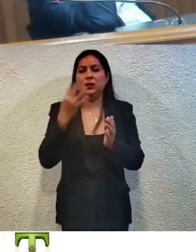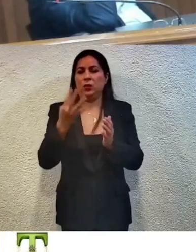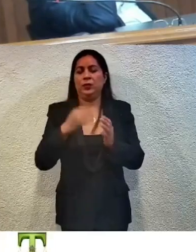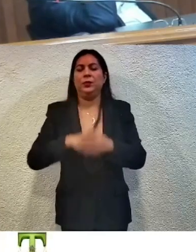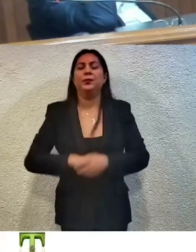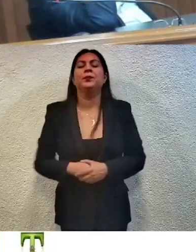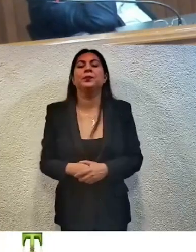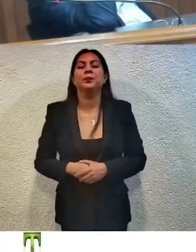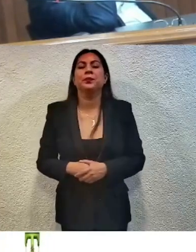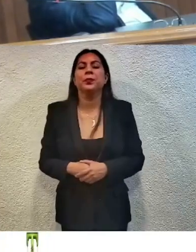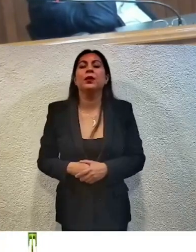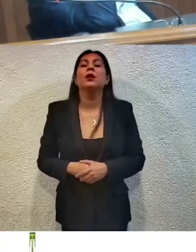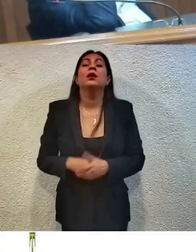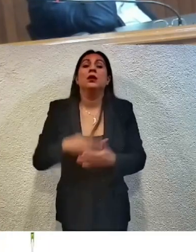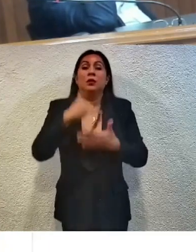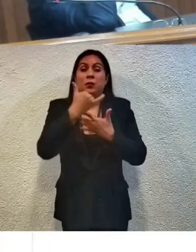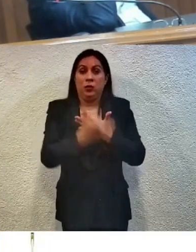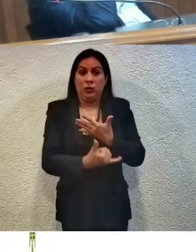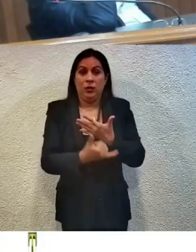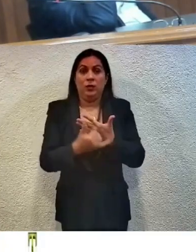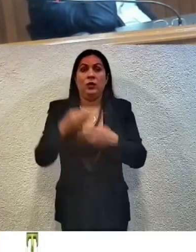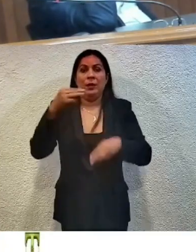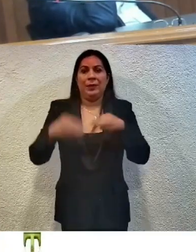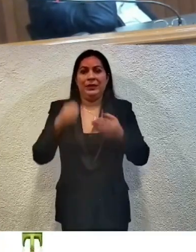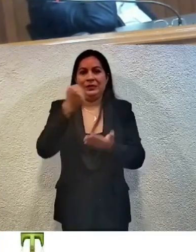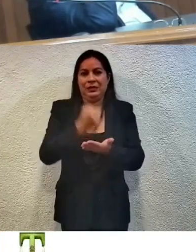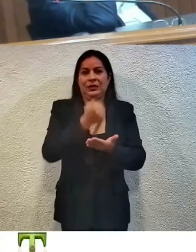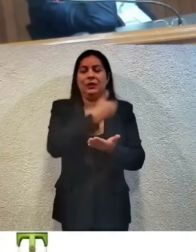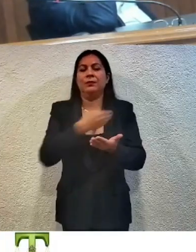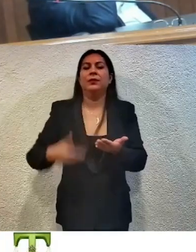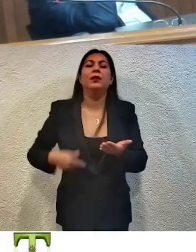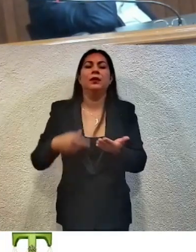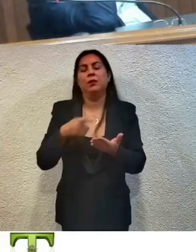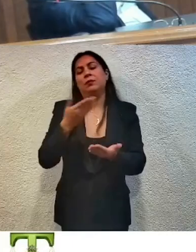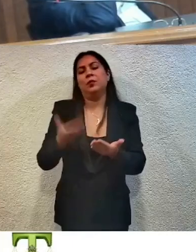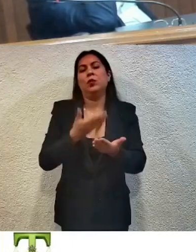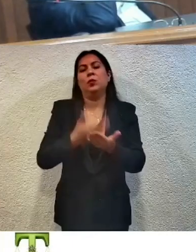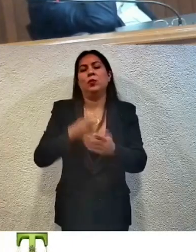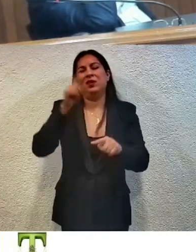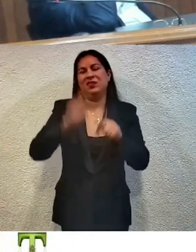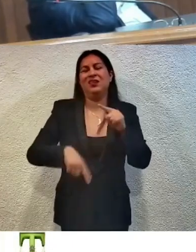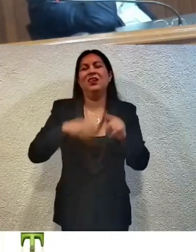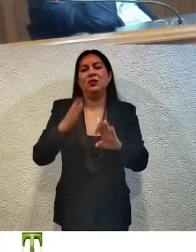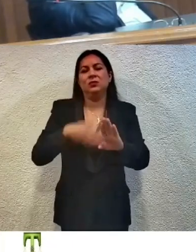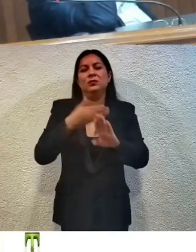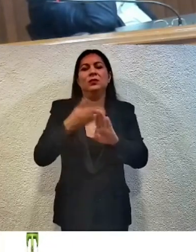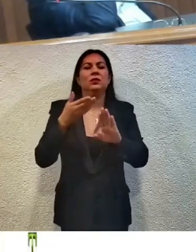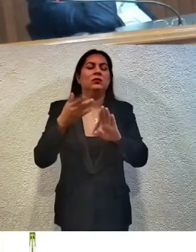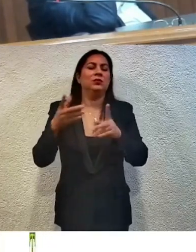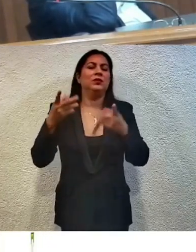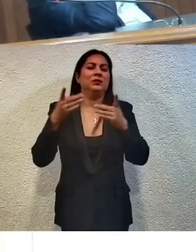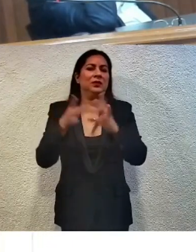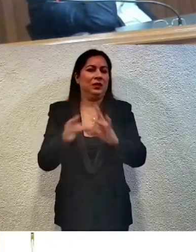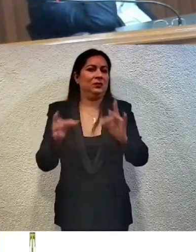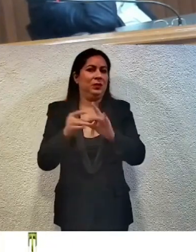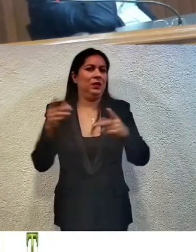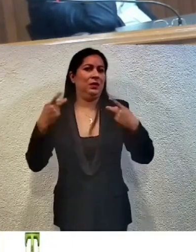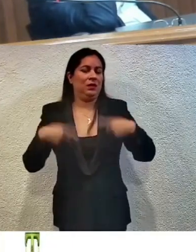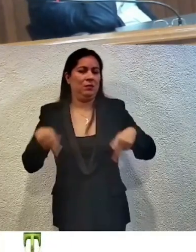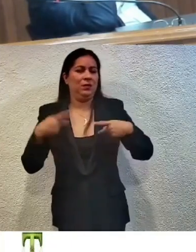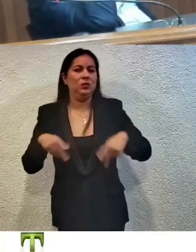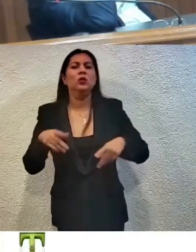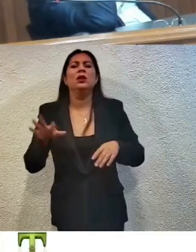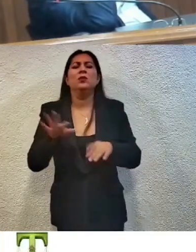2023-2024. En el proyecto, la magistrada ponente propone declarar infundados los agravios expuestos, toda vez que,